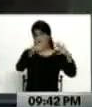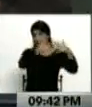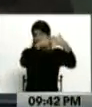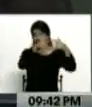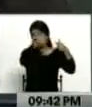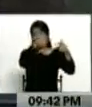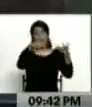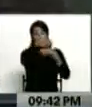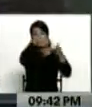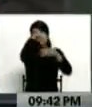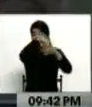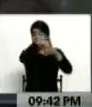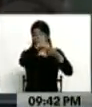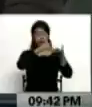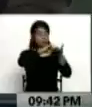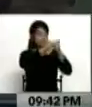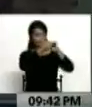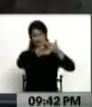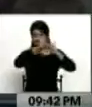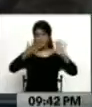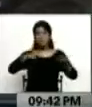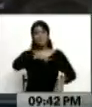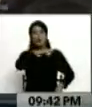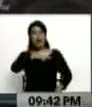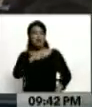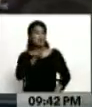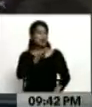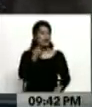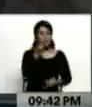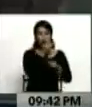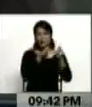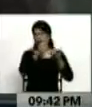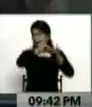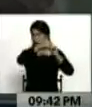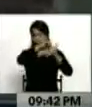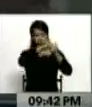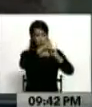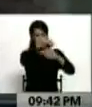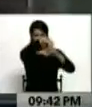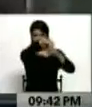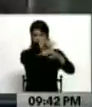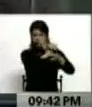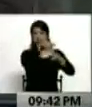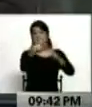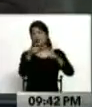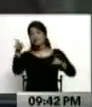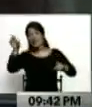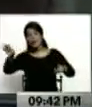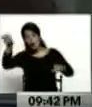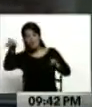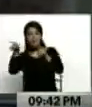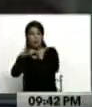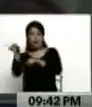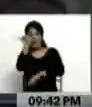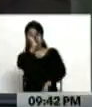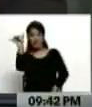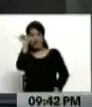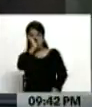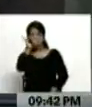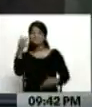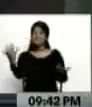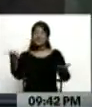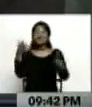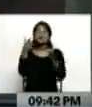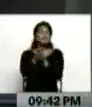está en una grave crisis moral política económica y sus aliados europeos es el